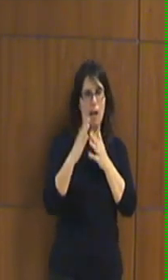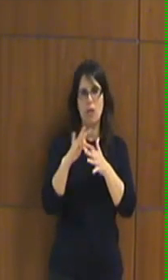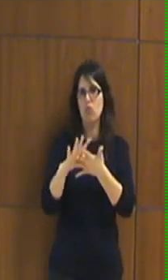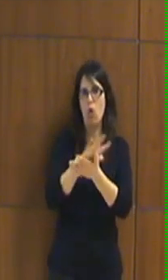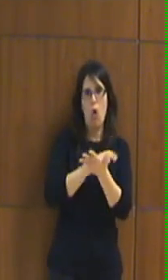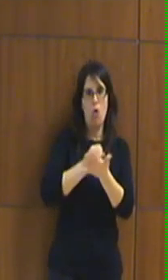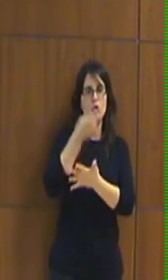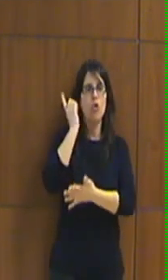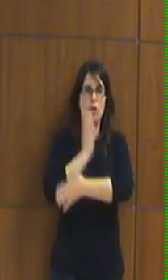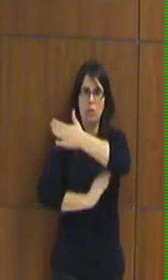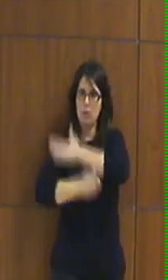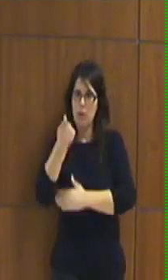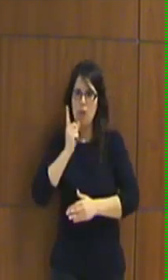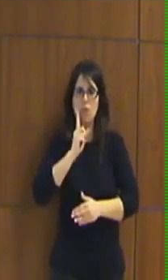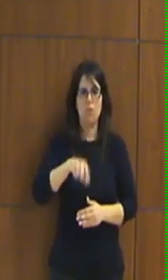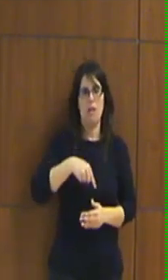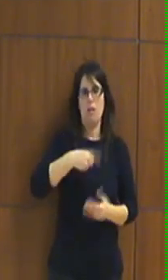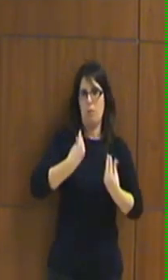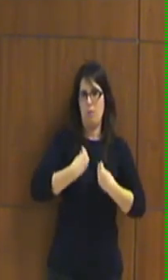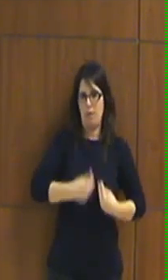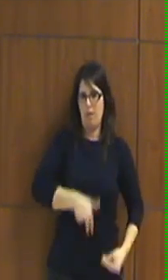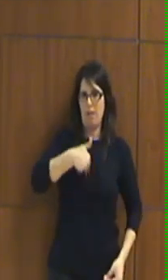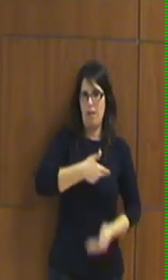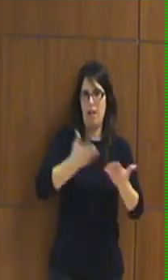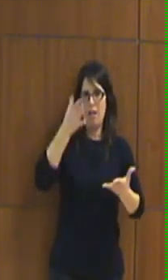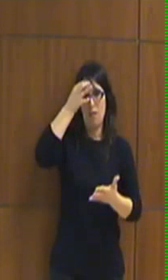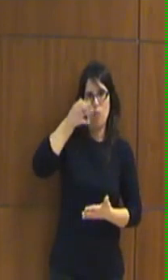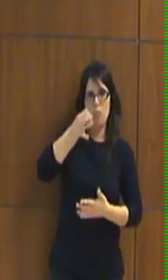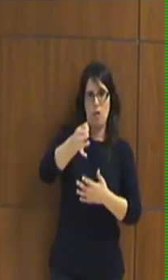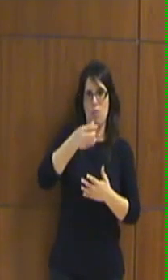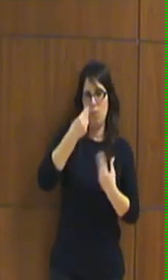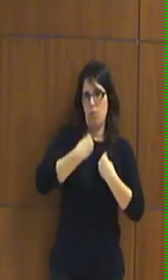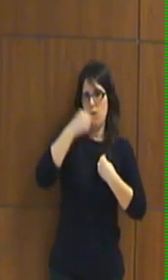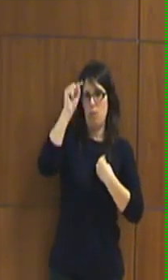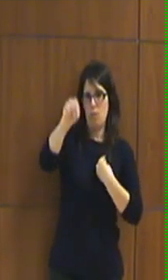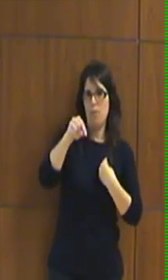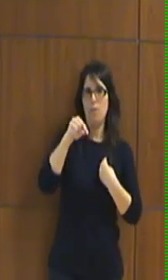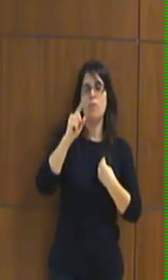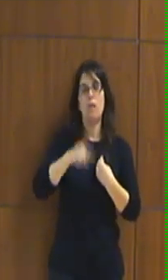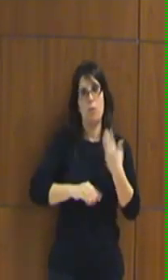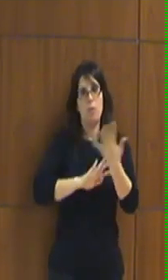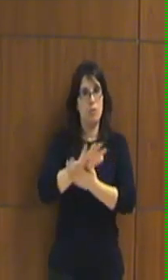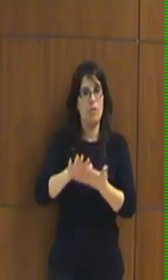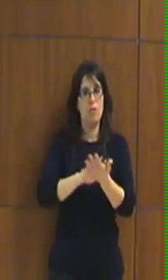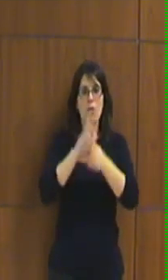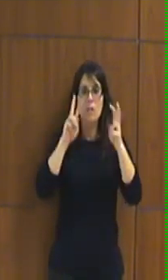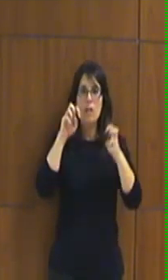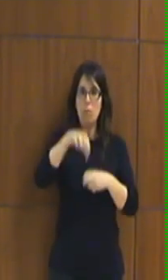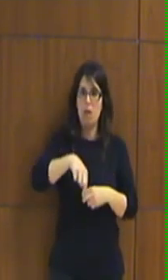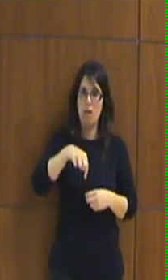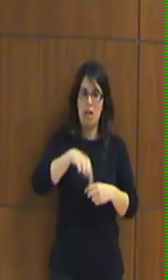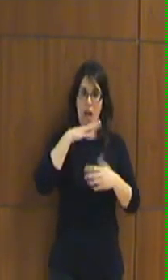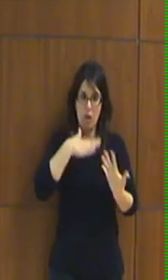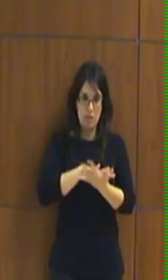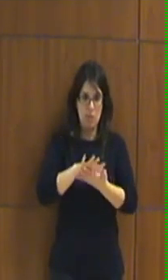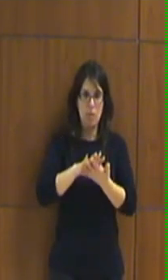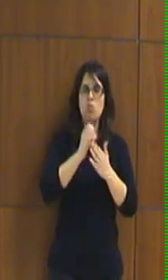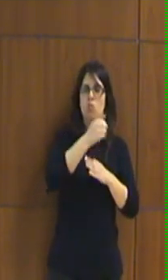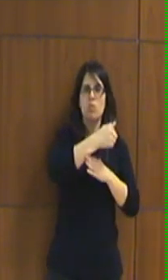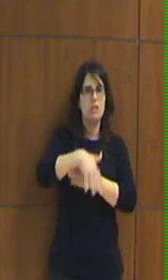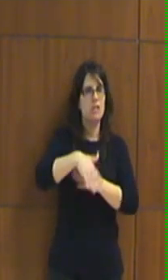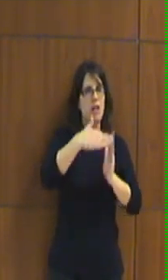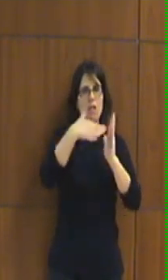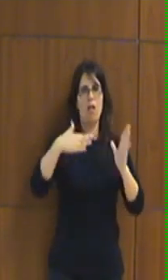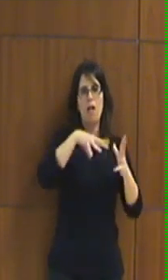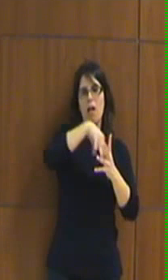personas. Hemos estado viendo también a lo largo del desayuno que todo esto es muy transversal, que a veces que decimos al final siempre decimos, bueno, y de todas